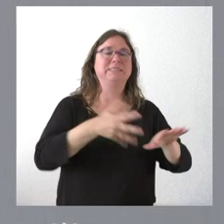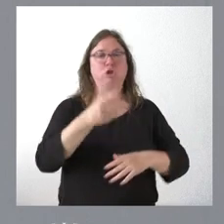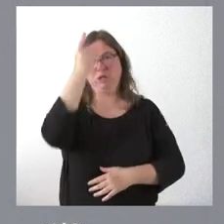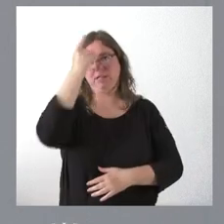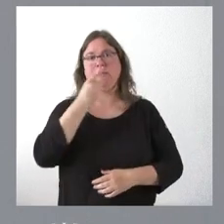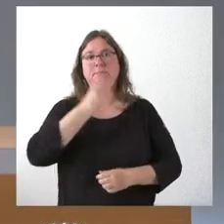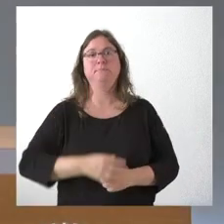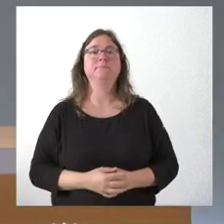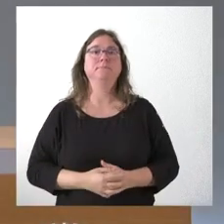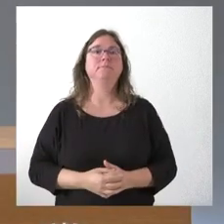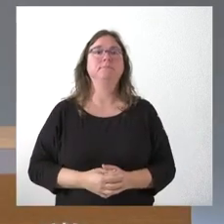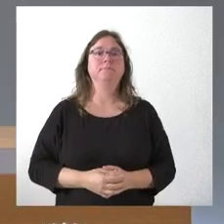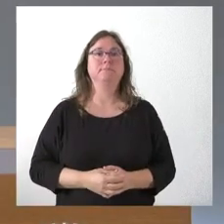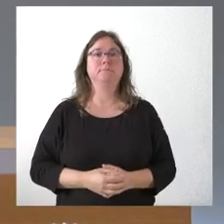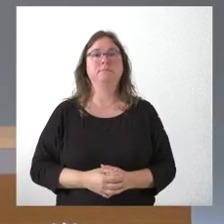asistirá.